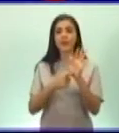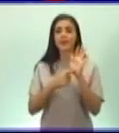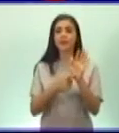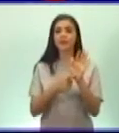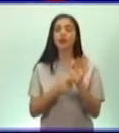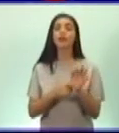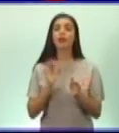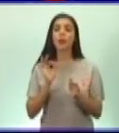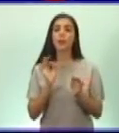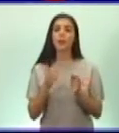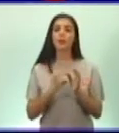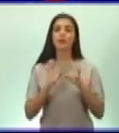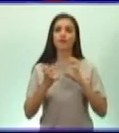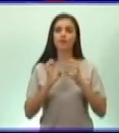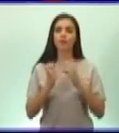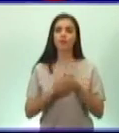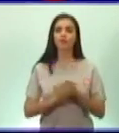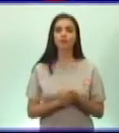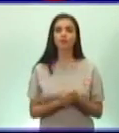forma.